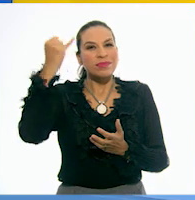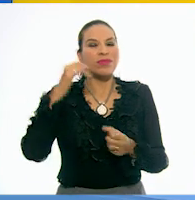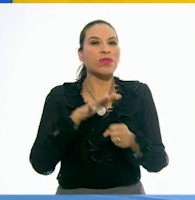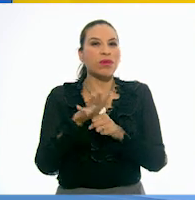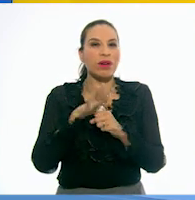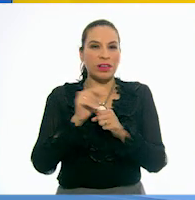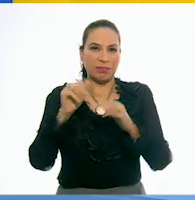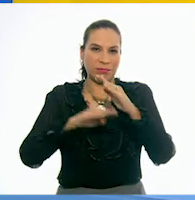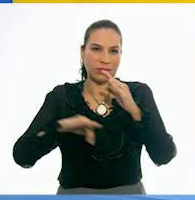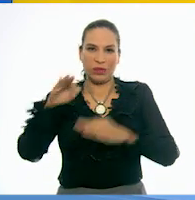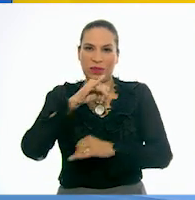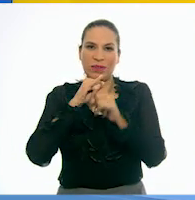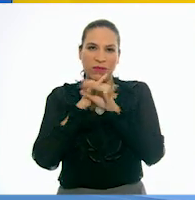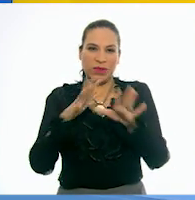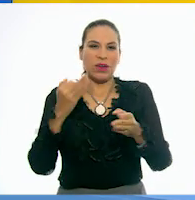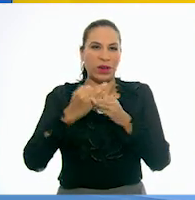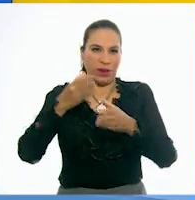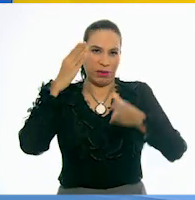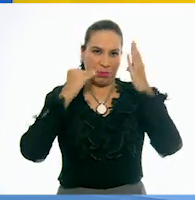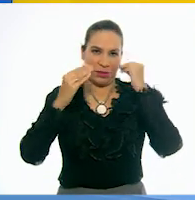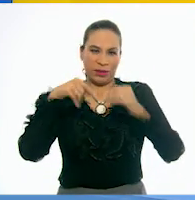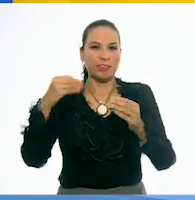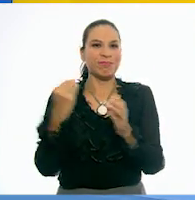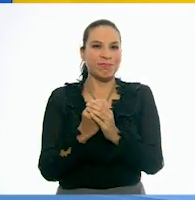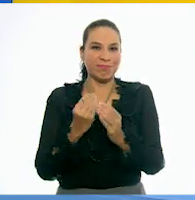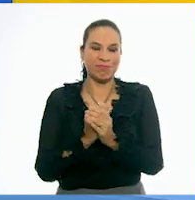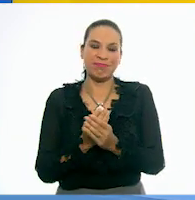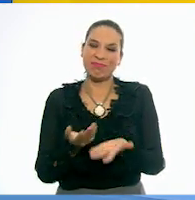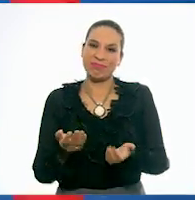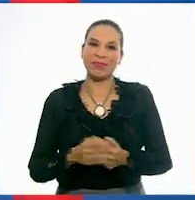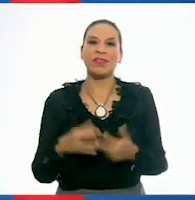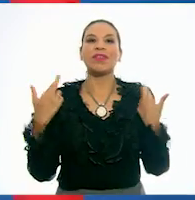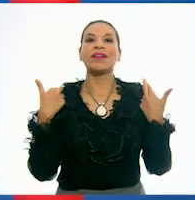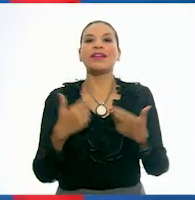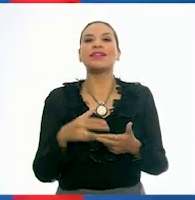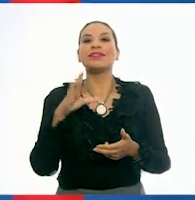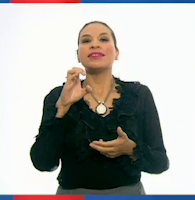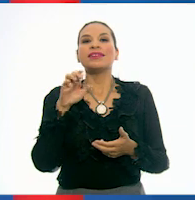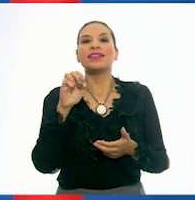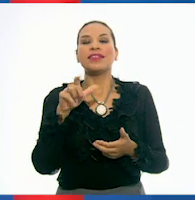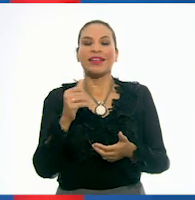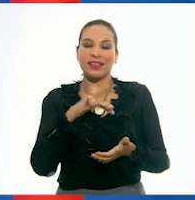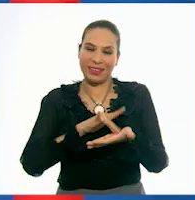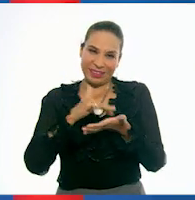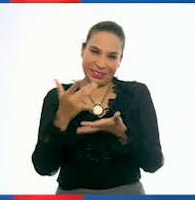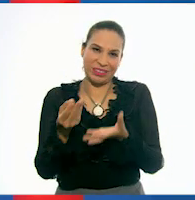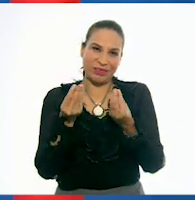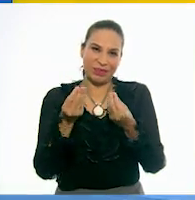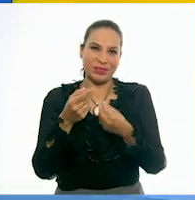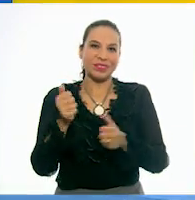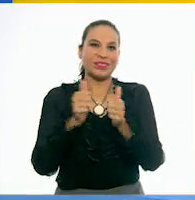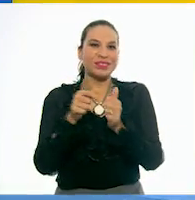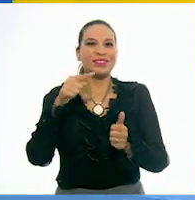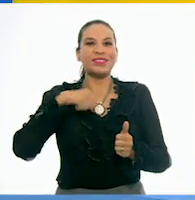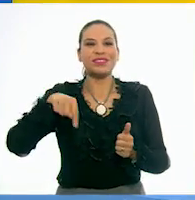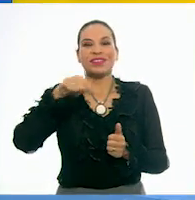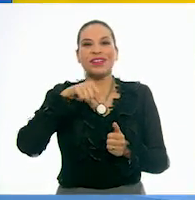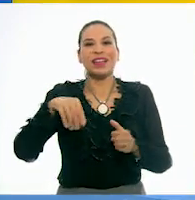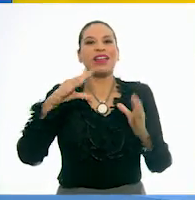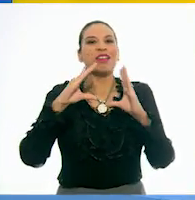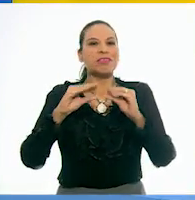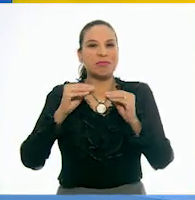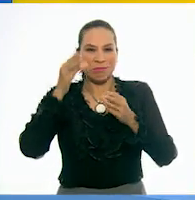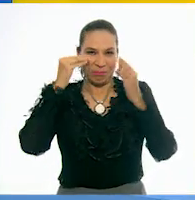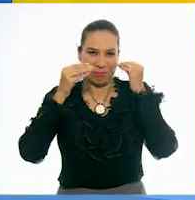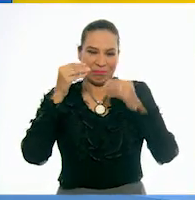con base en toda la información que hemos aprendido aquí en clase. Maestra Cecilia Vargas, pues te agradezco mucho que hayas estado con nosotros en este repaso que fue